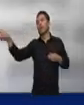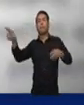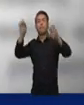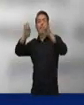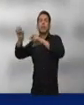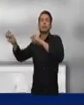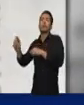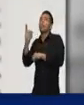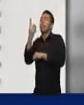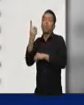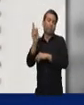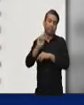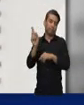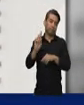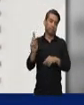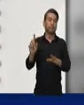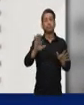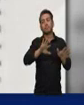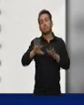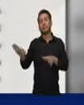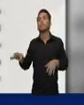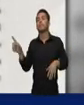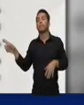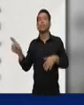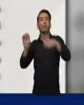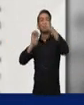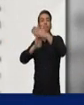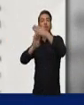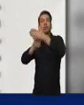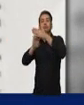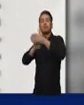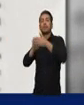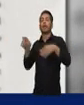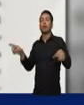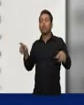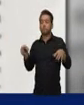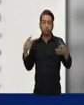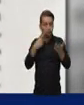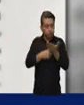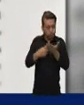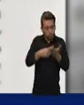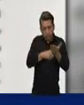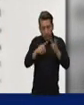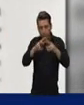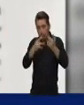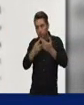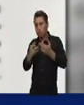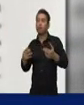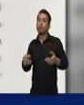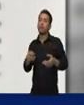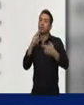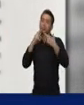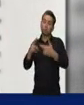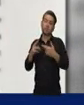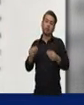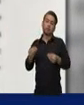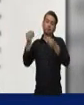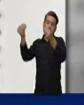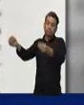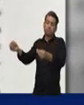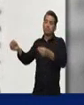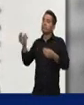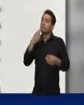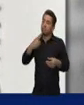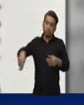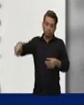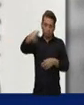Pleno de Magistrados del Tribunal Supremo Electoral, en la respectiva resolución, por tanto, hace el conocimiento de la población